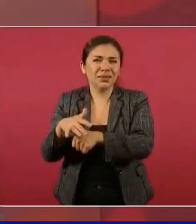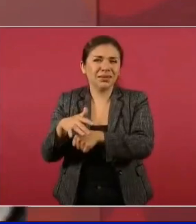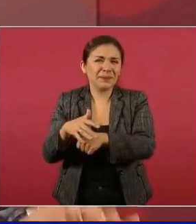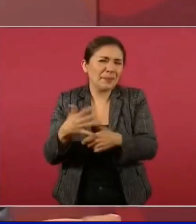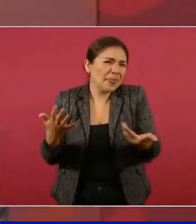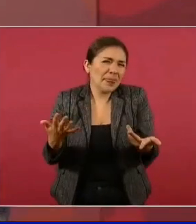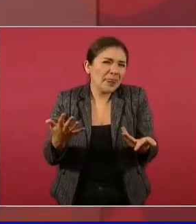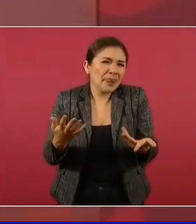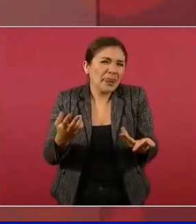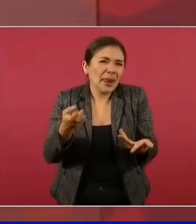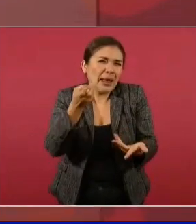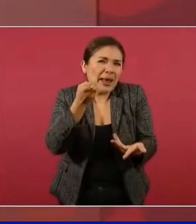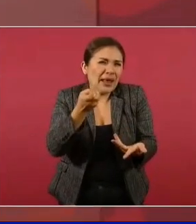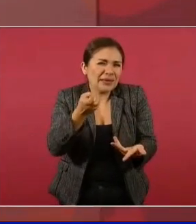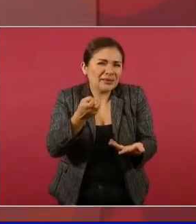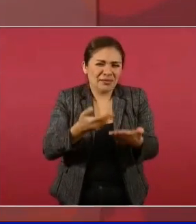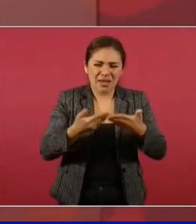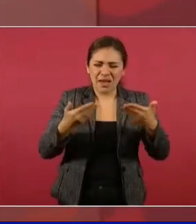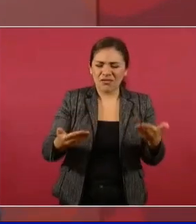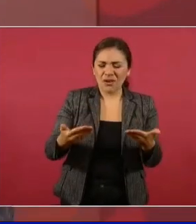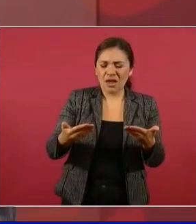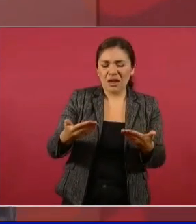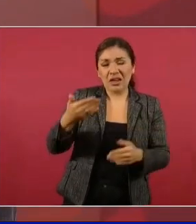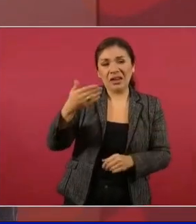Entonces eso es lo que extrañan, ¿no?,